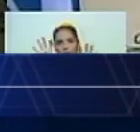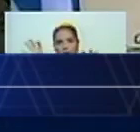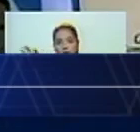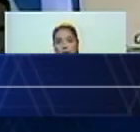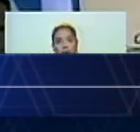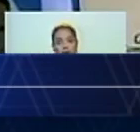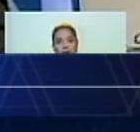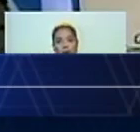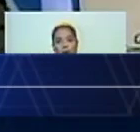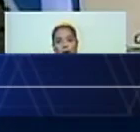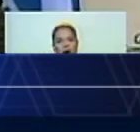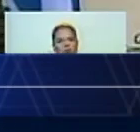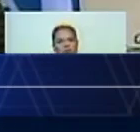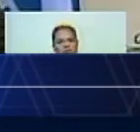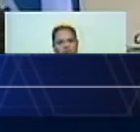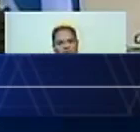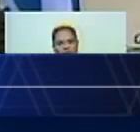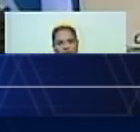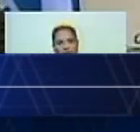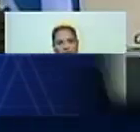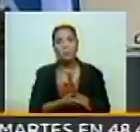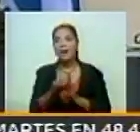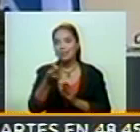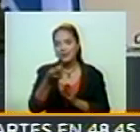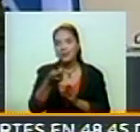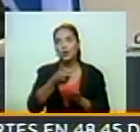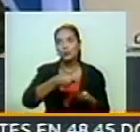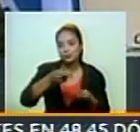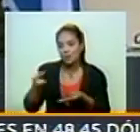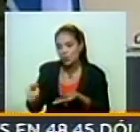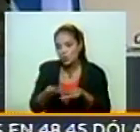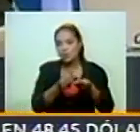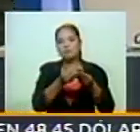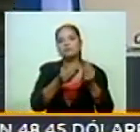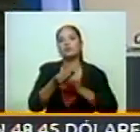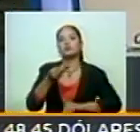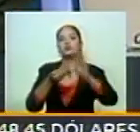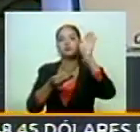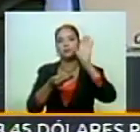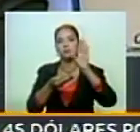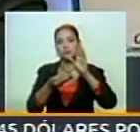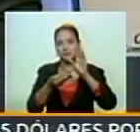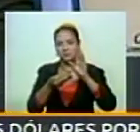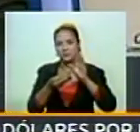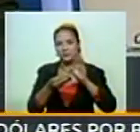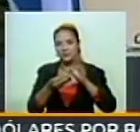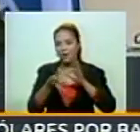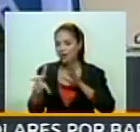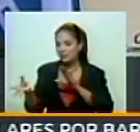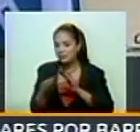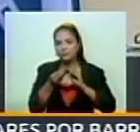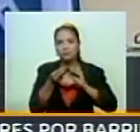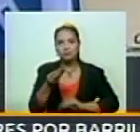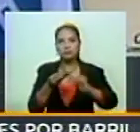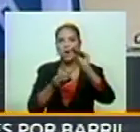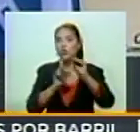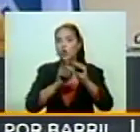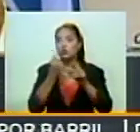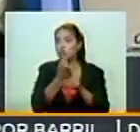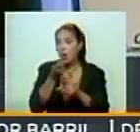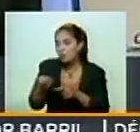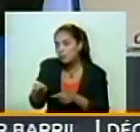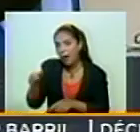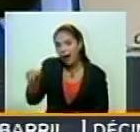servía para esta legitimación de capitales. O sea, no se conformaron con simplemente hacer las operaciones en el